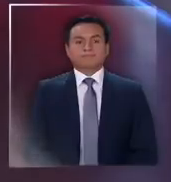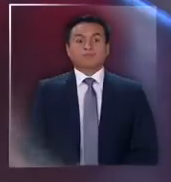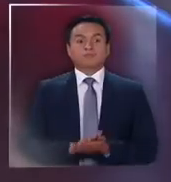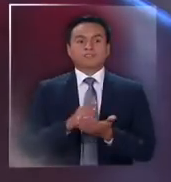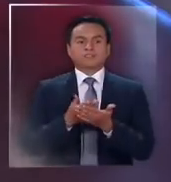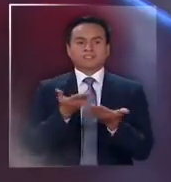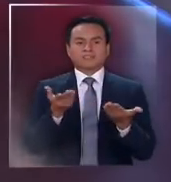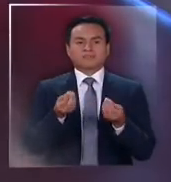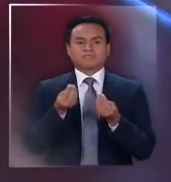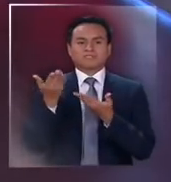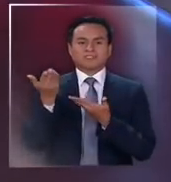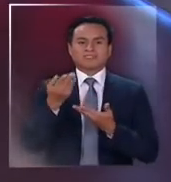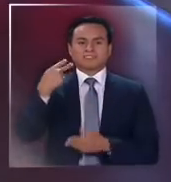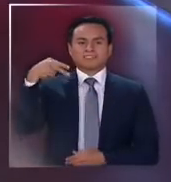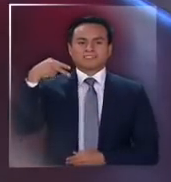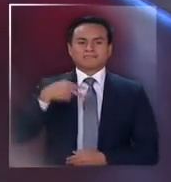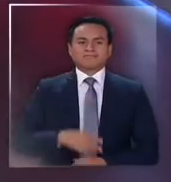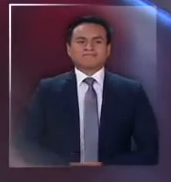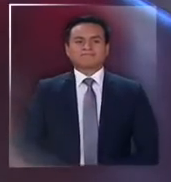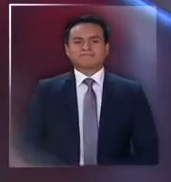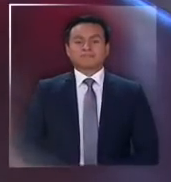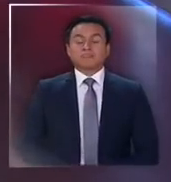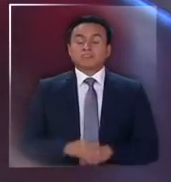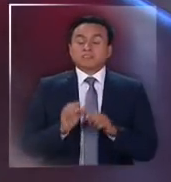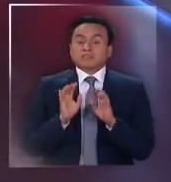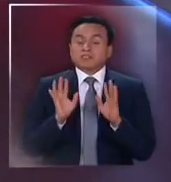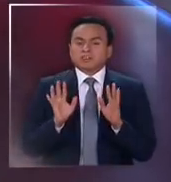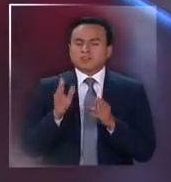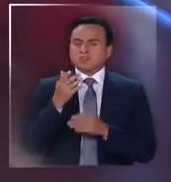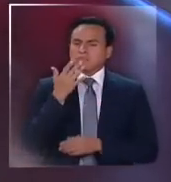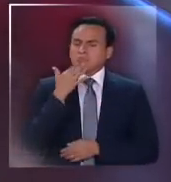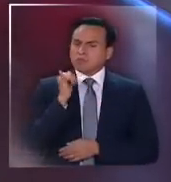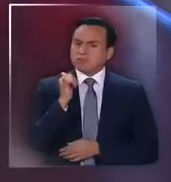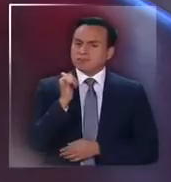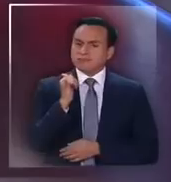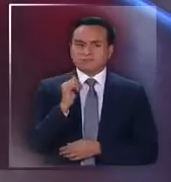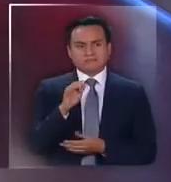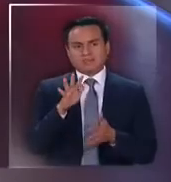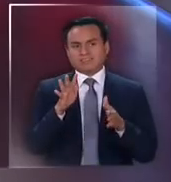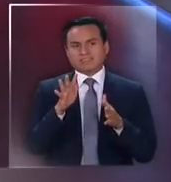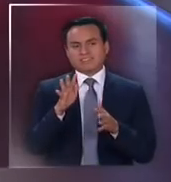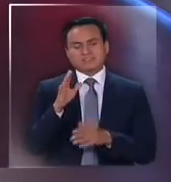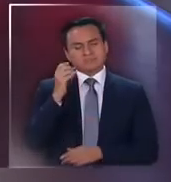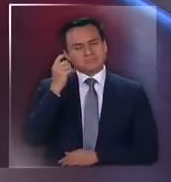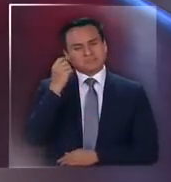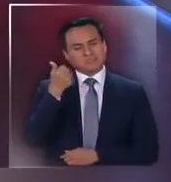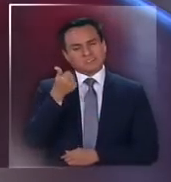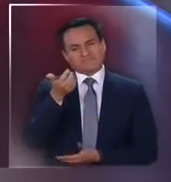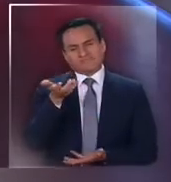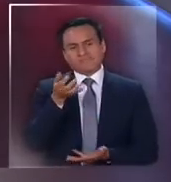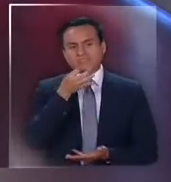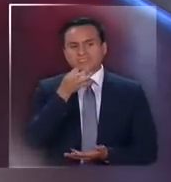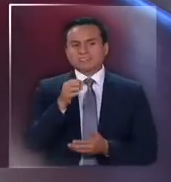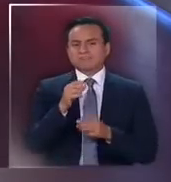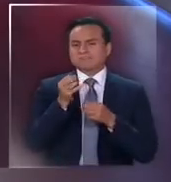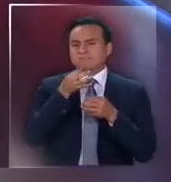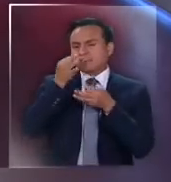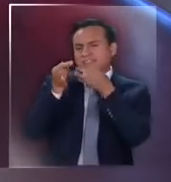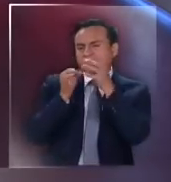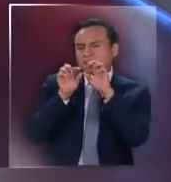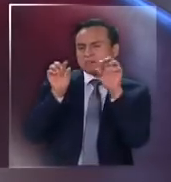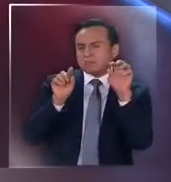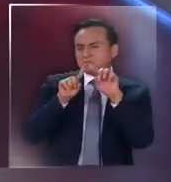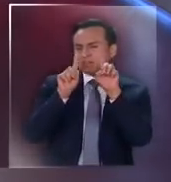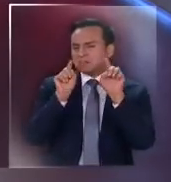¿Cómo están ustedes? Bienvenidos a las noticias. Si es que fue una broma, parece que no se entendió demasiado bien, ¿eh? Un cuestionado mensaje que un